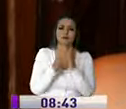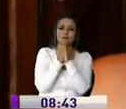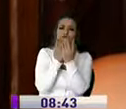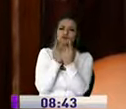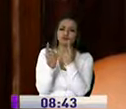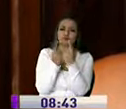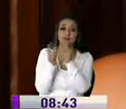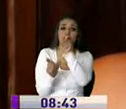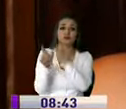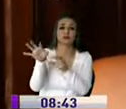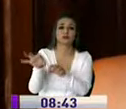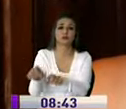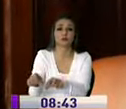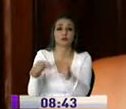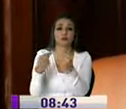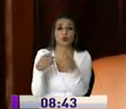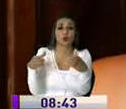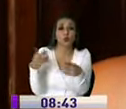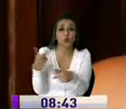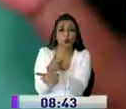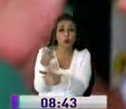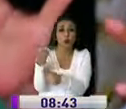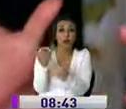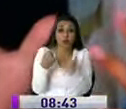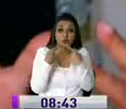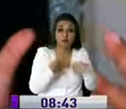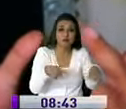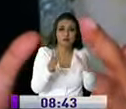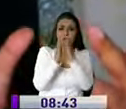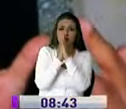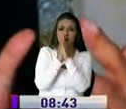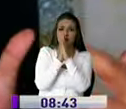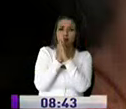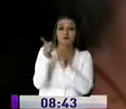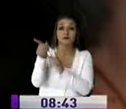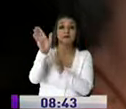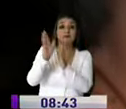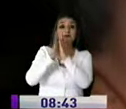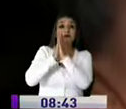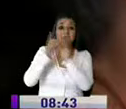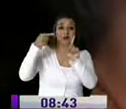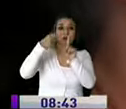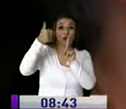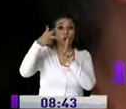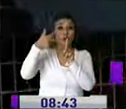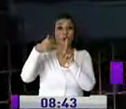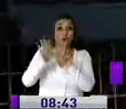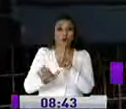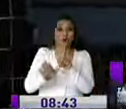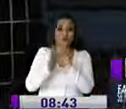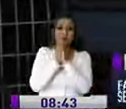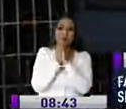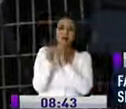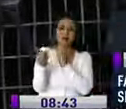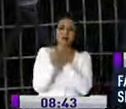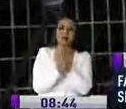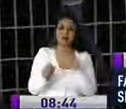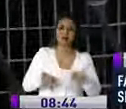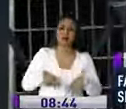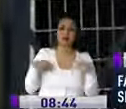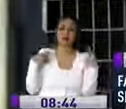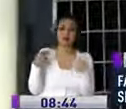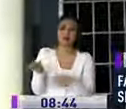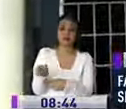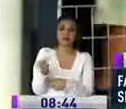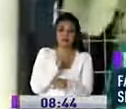los secuestradores ya que se han comunicado. Le piden además al secuestrador que no les haga daño, recalcando que ellos no son parte